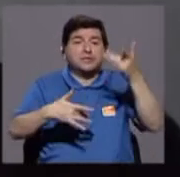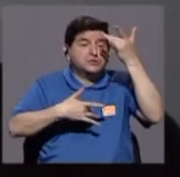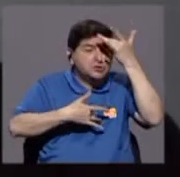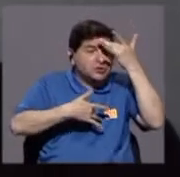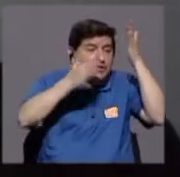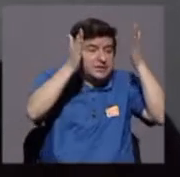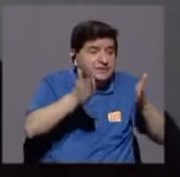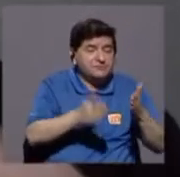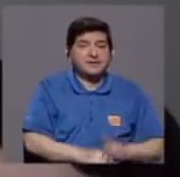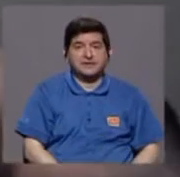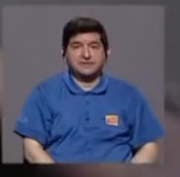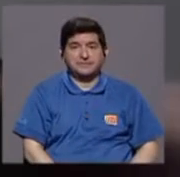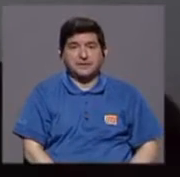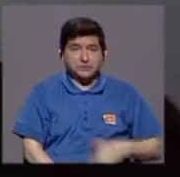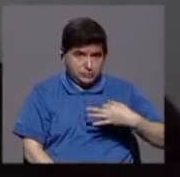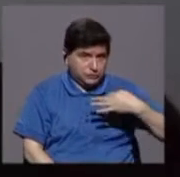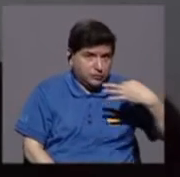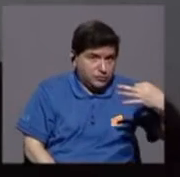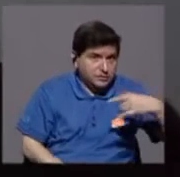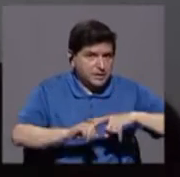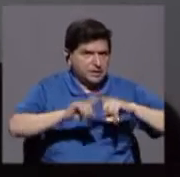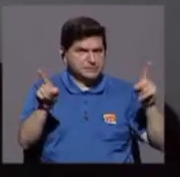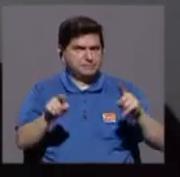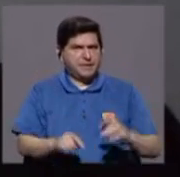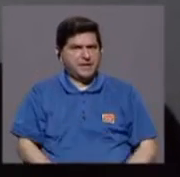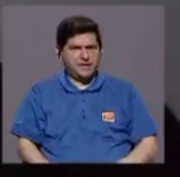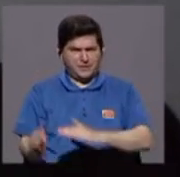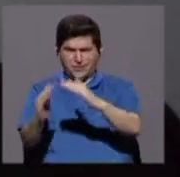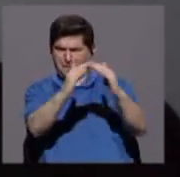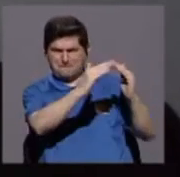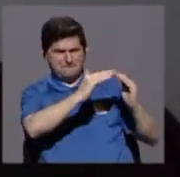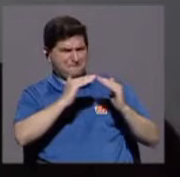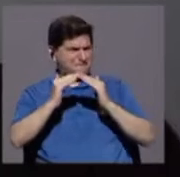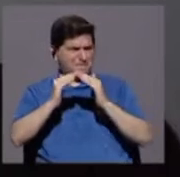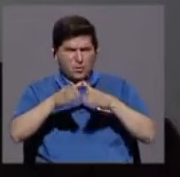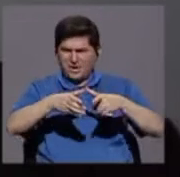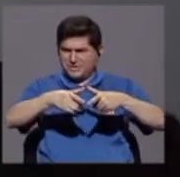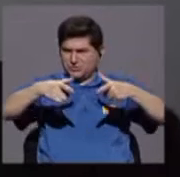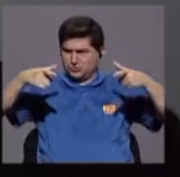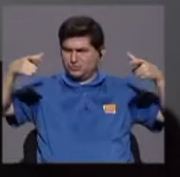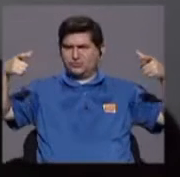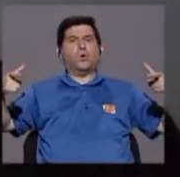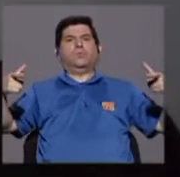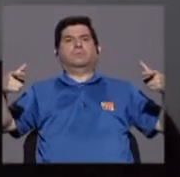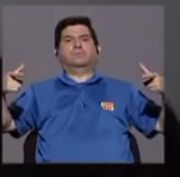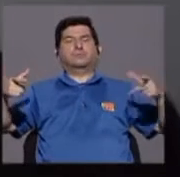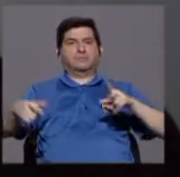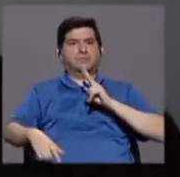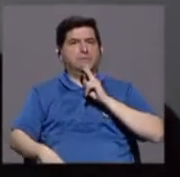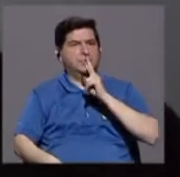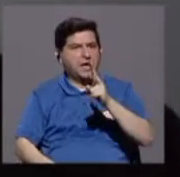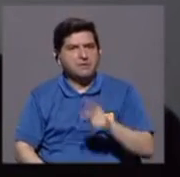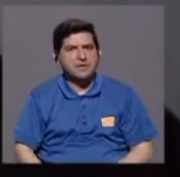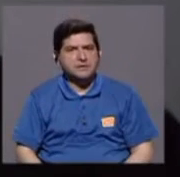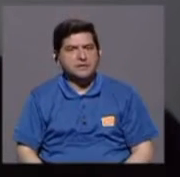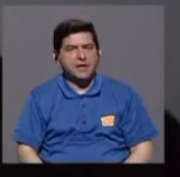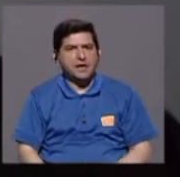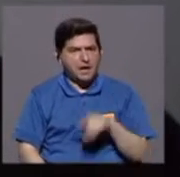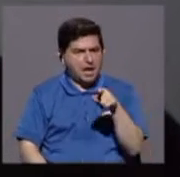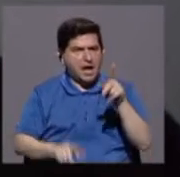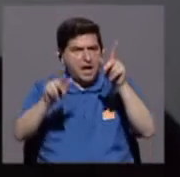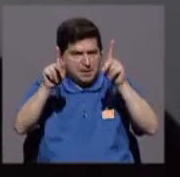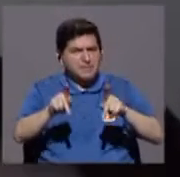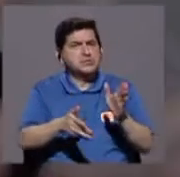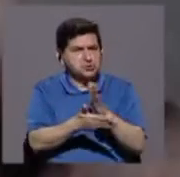Pero resulta que en realidad la población, toda la base de población, en realidad es un grupo de gente que está